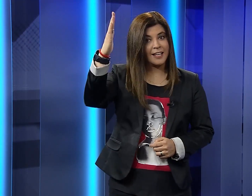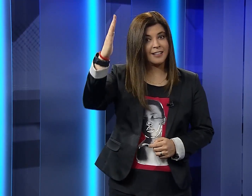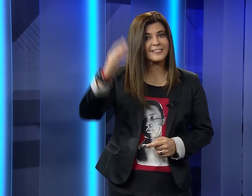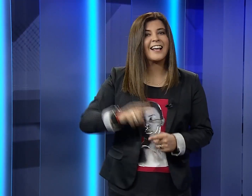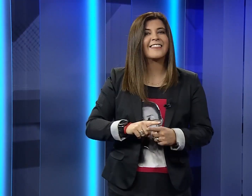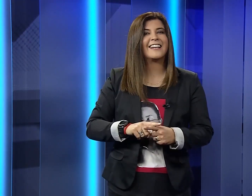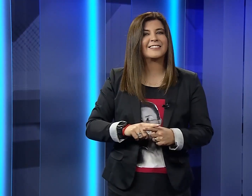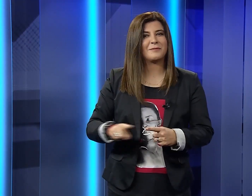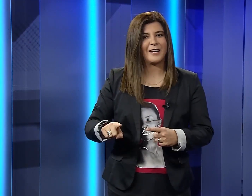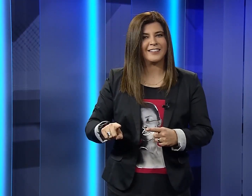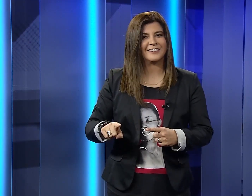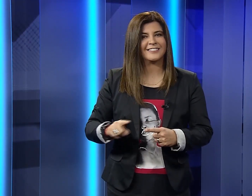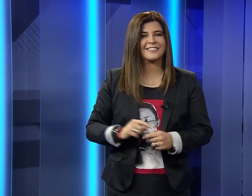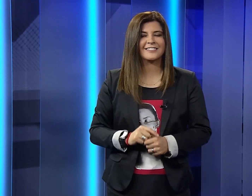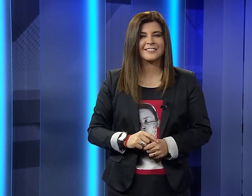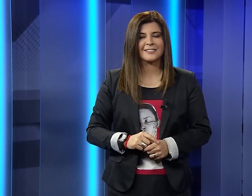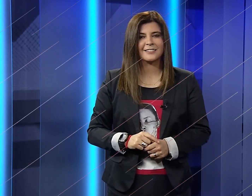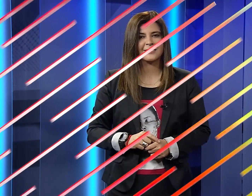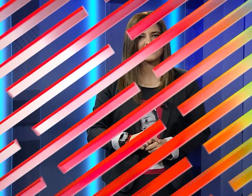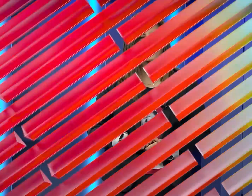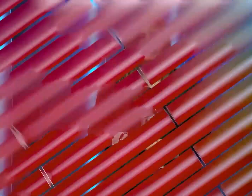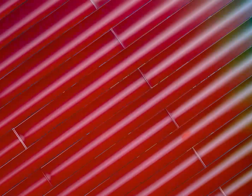Los días de la semana.